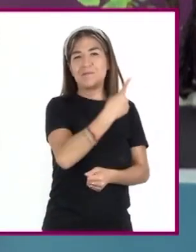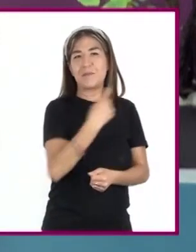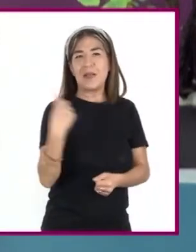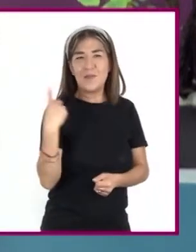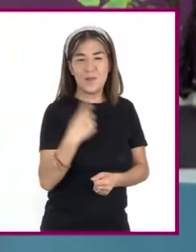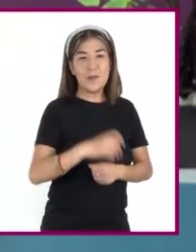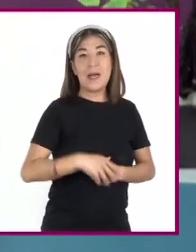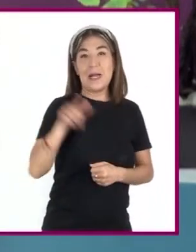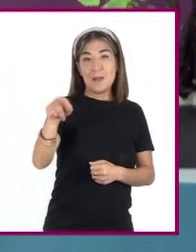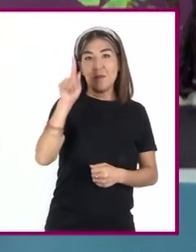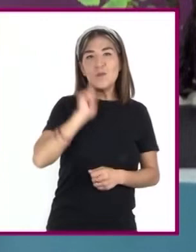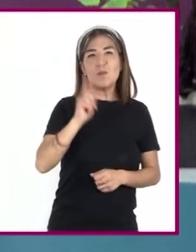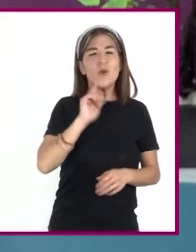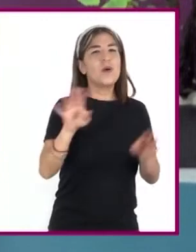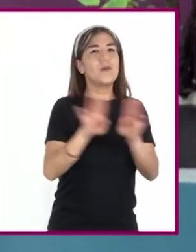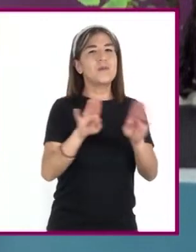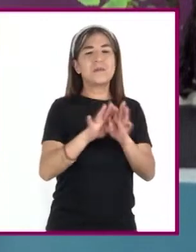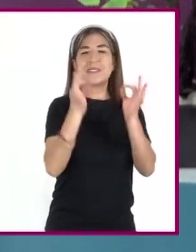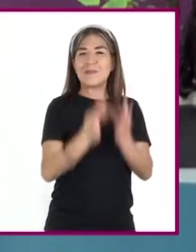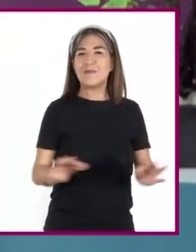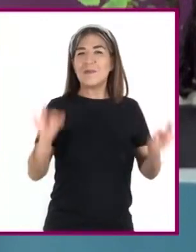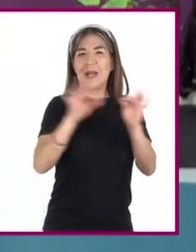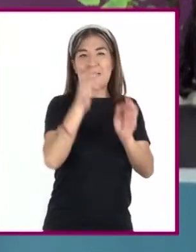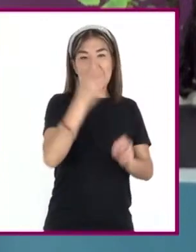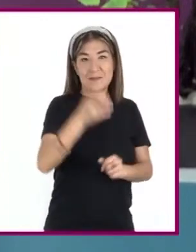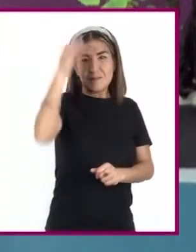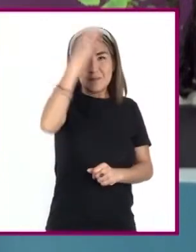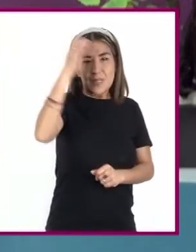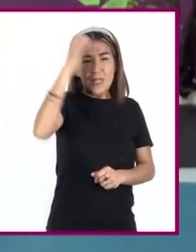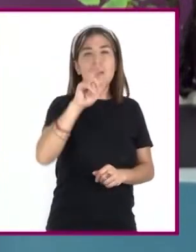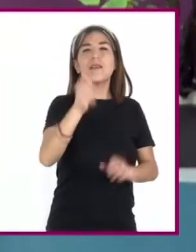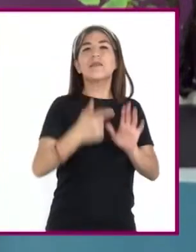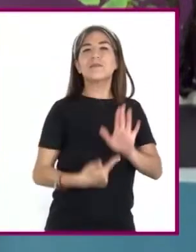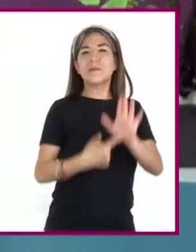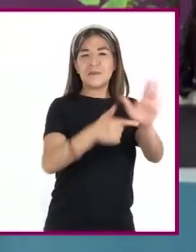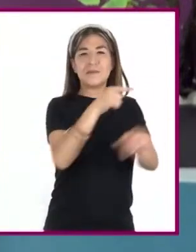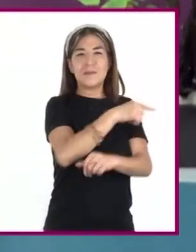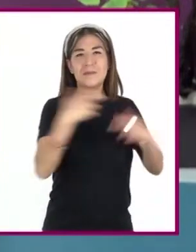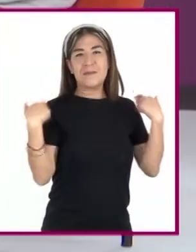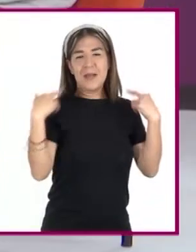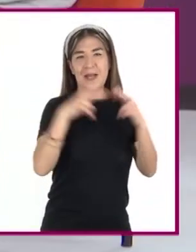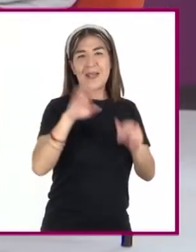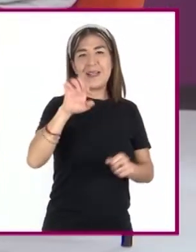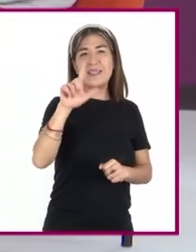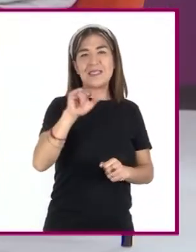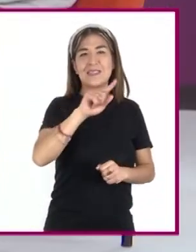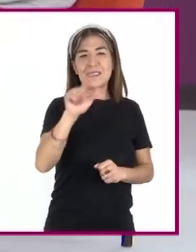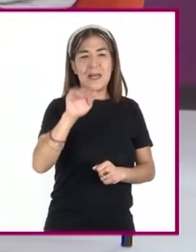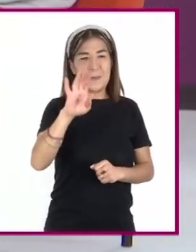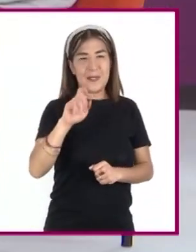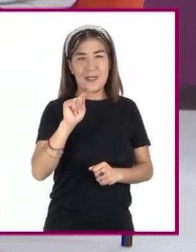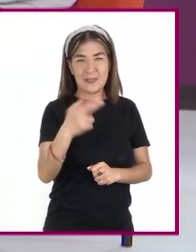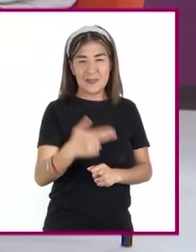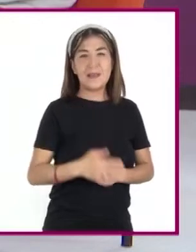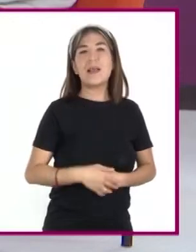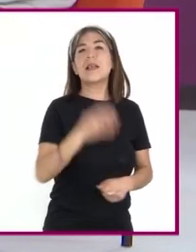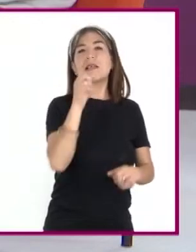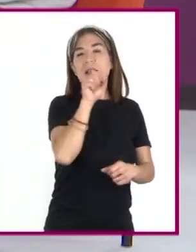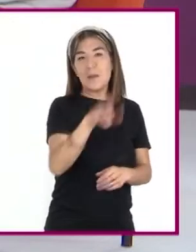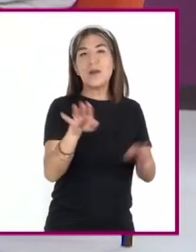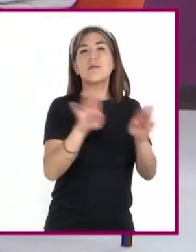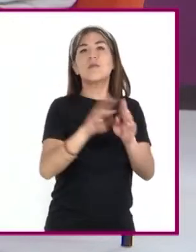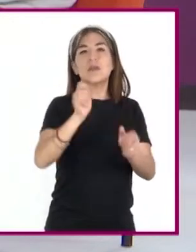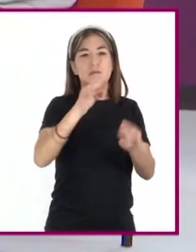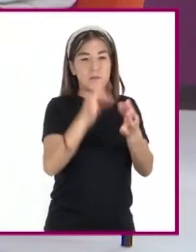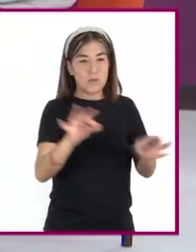las mujeres tienen un papel fundamental en la ciencia, presentado por la maestra Elizabeth. Así como la importancia del